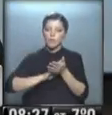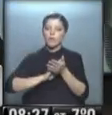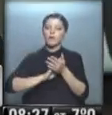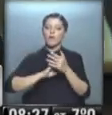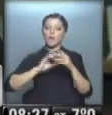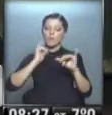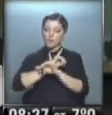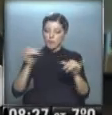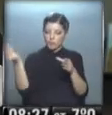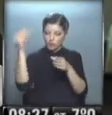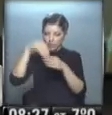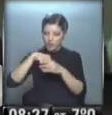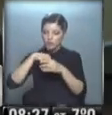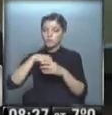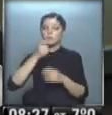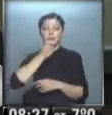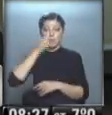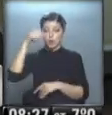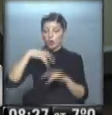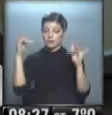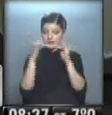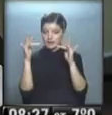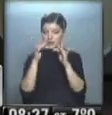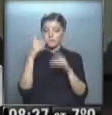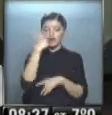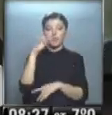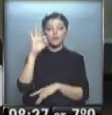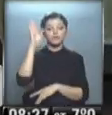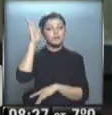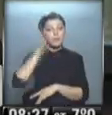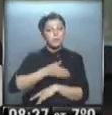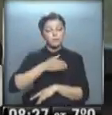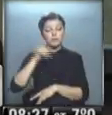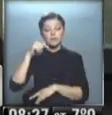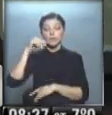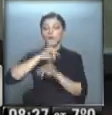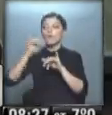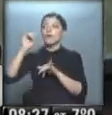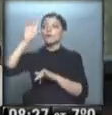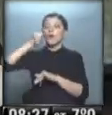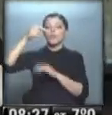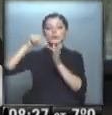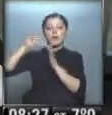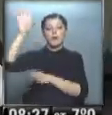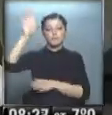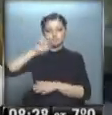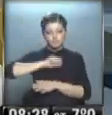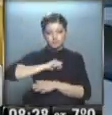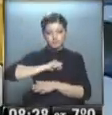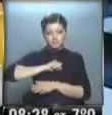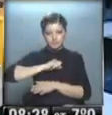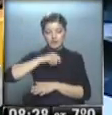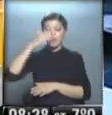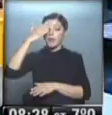interna. Hoy en día Internet, prácticamente el 80% de la información se trae desde afuera. Y una vez